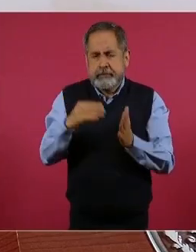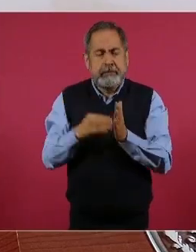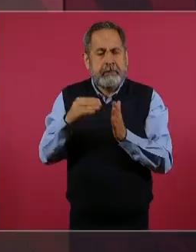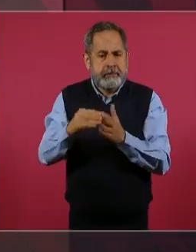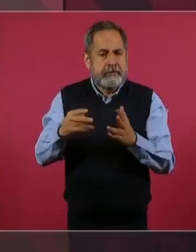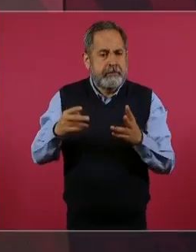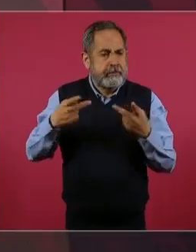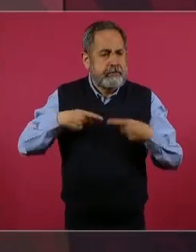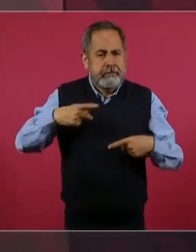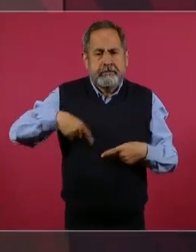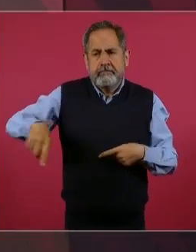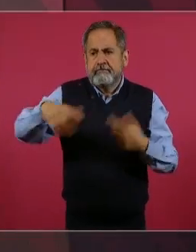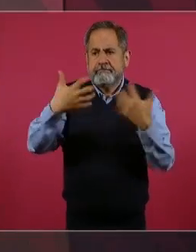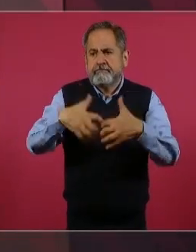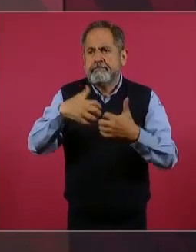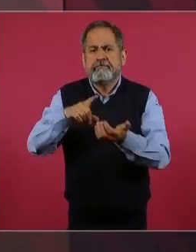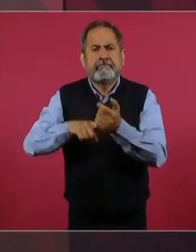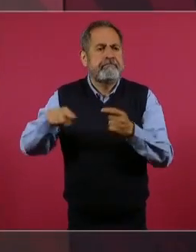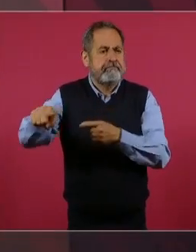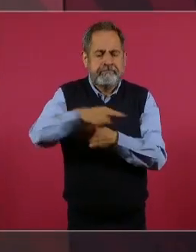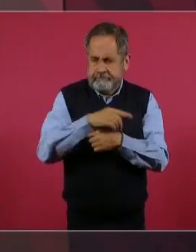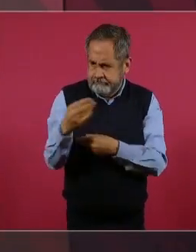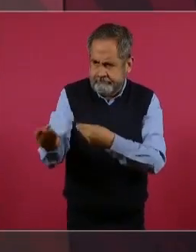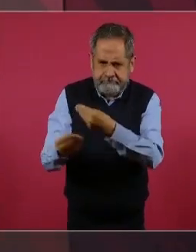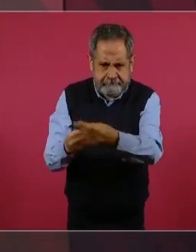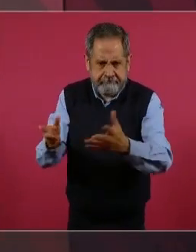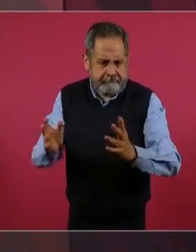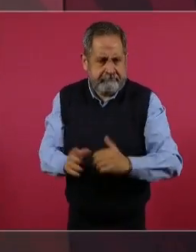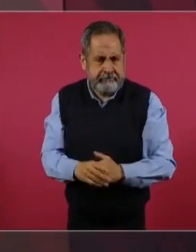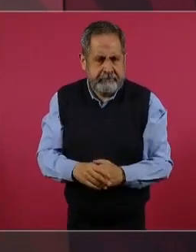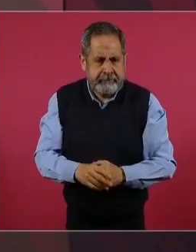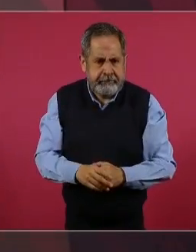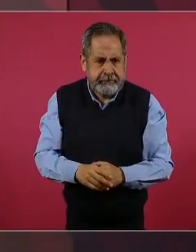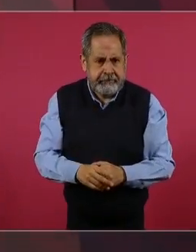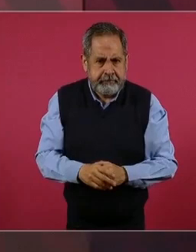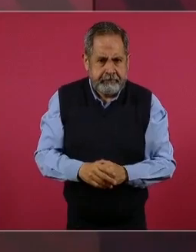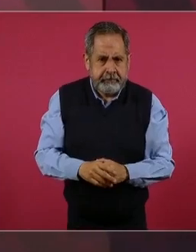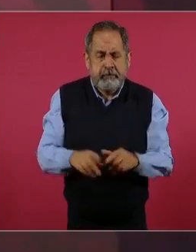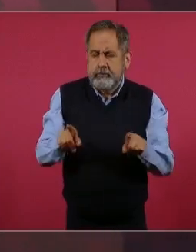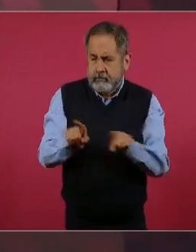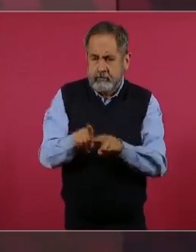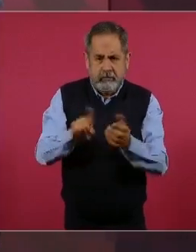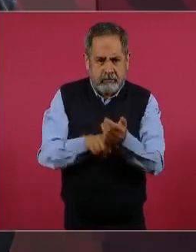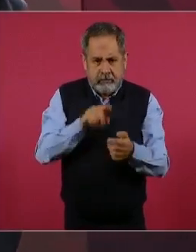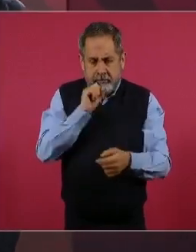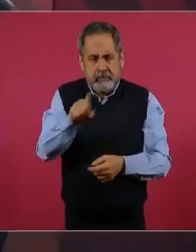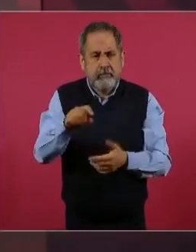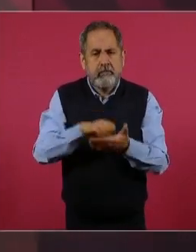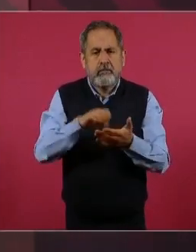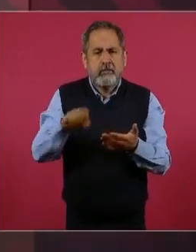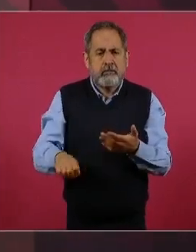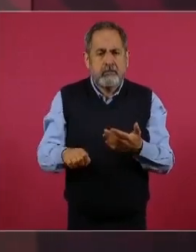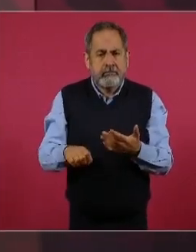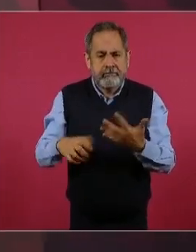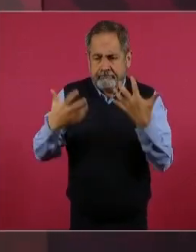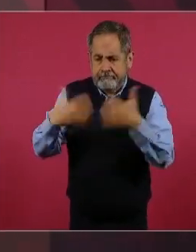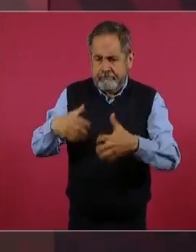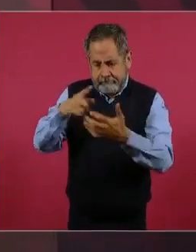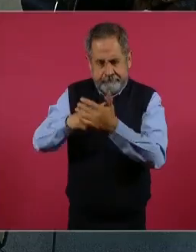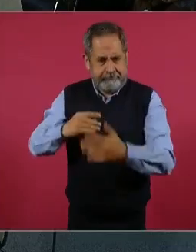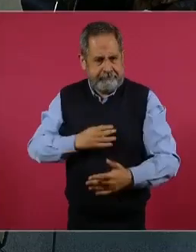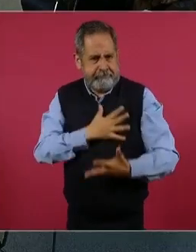2 millones de pequeños productores. Lo mismo los programas como Producción para el